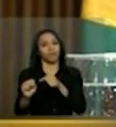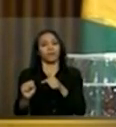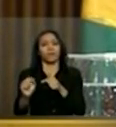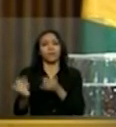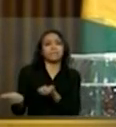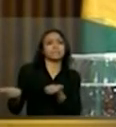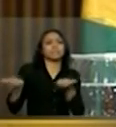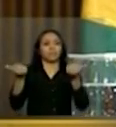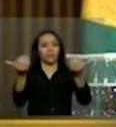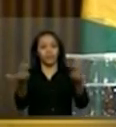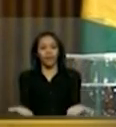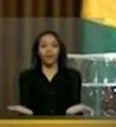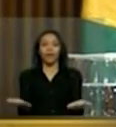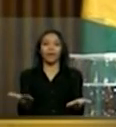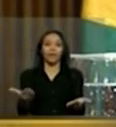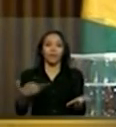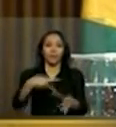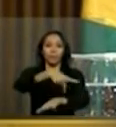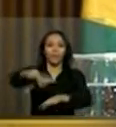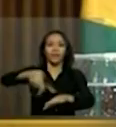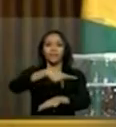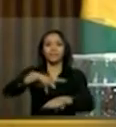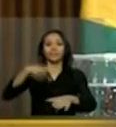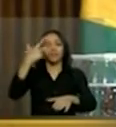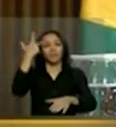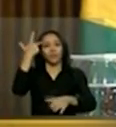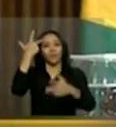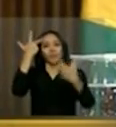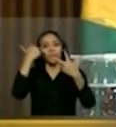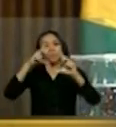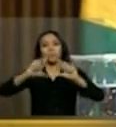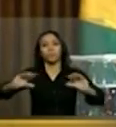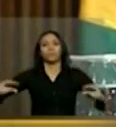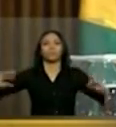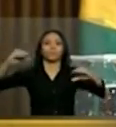nuestro trabajo de una forma muy adecuada nos tenemos feito un no trab muo adecuadamente